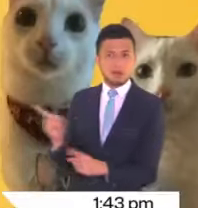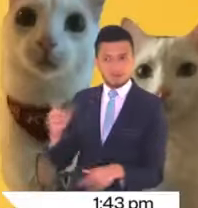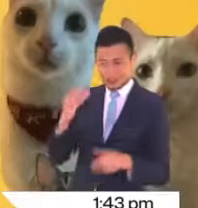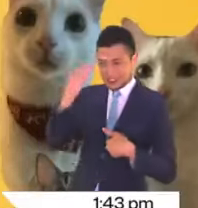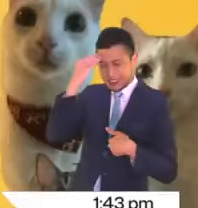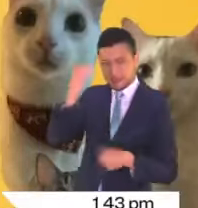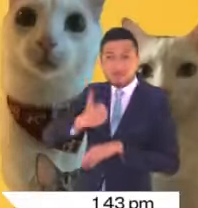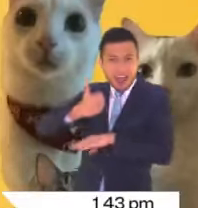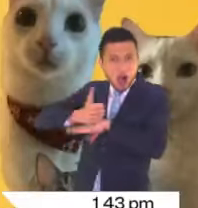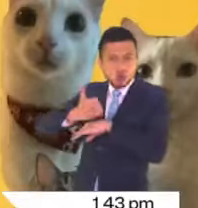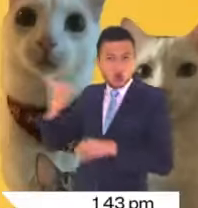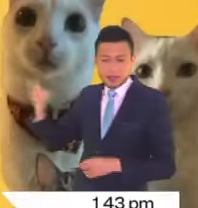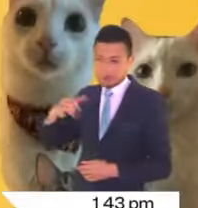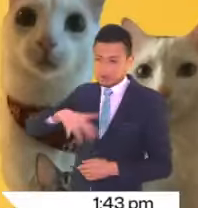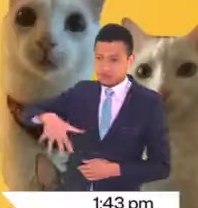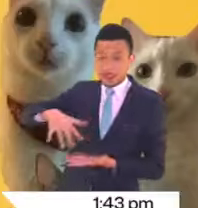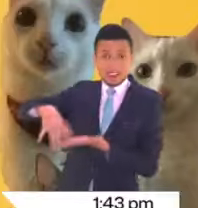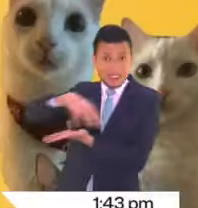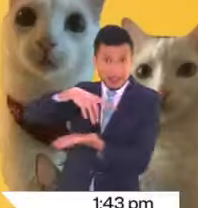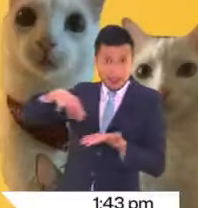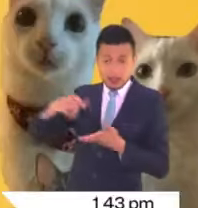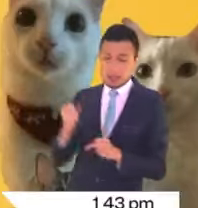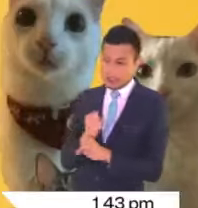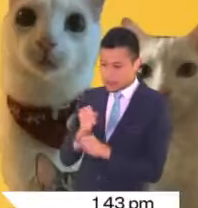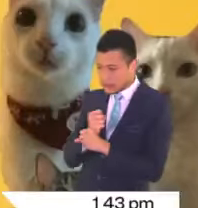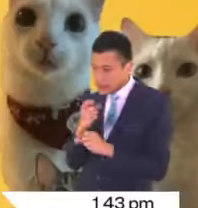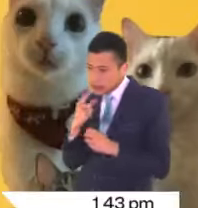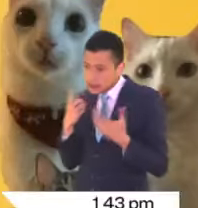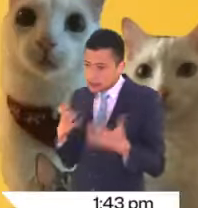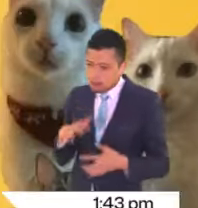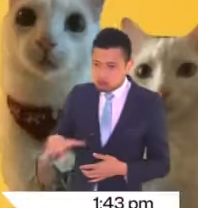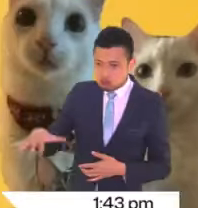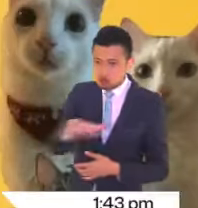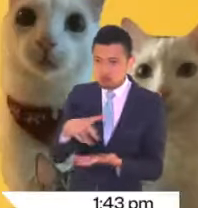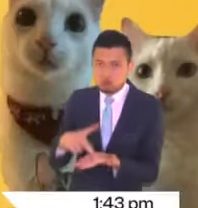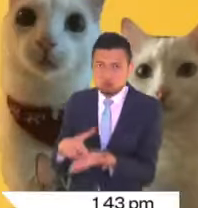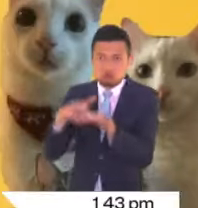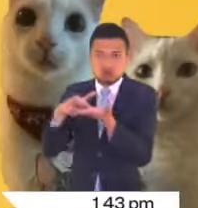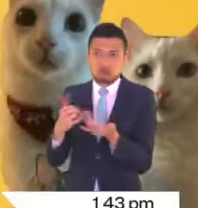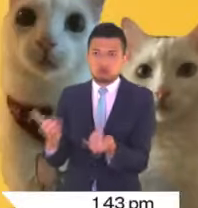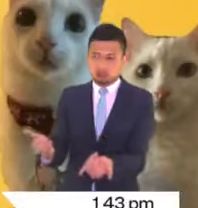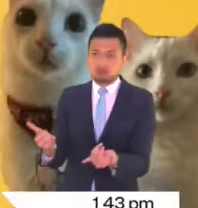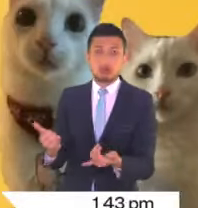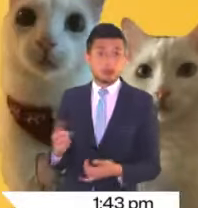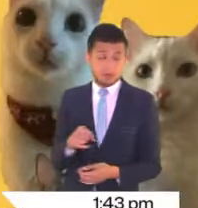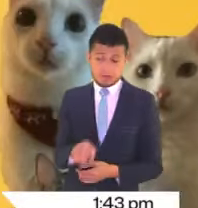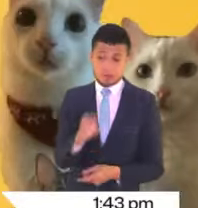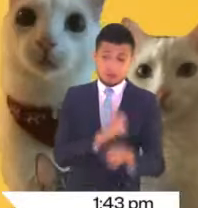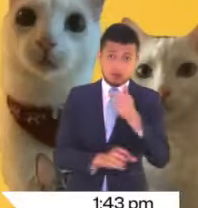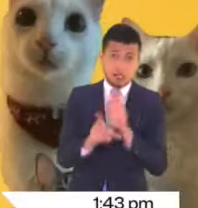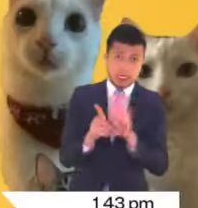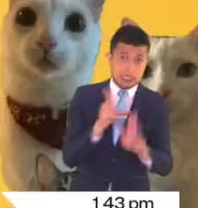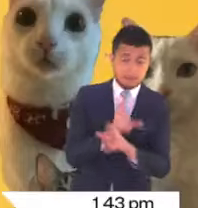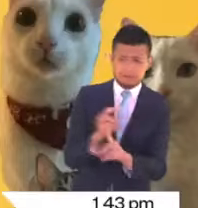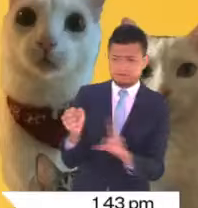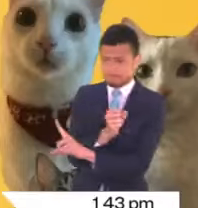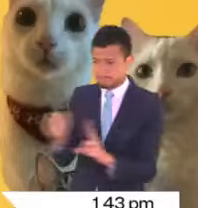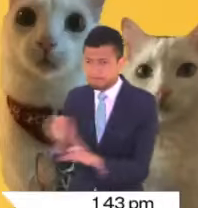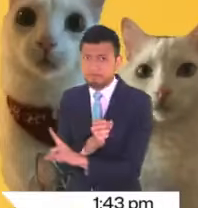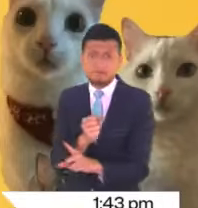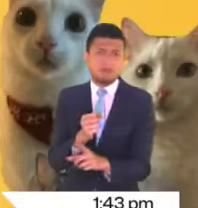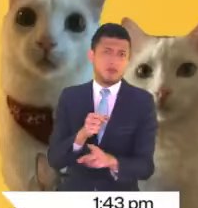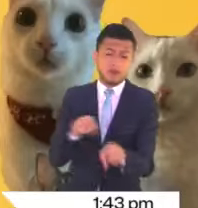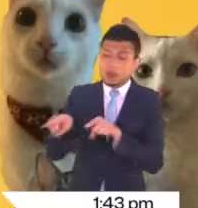las autoridades en Santander trabajan en recuperar esas especies que por comercio ilegal, maltrato o desconocimiento